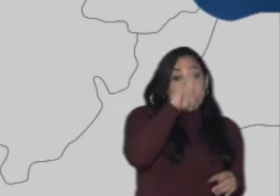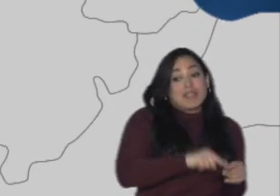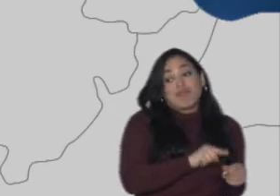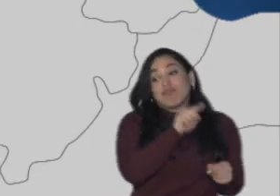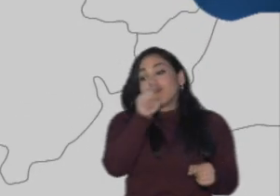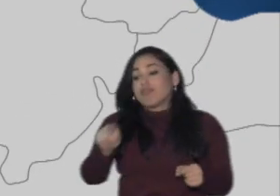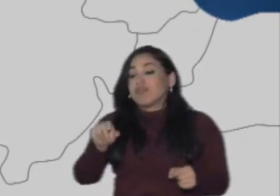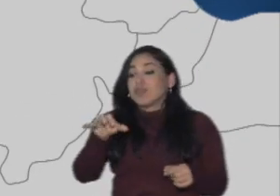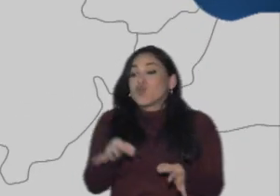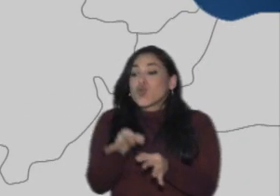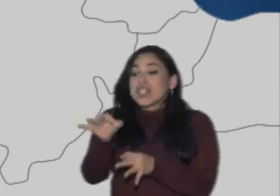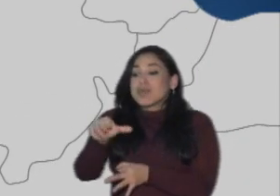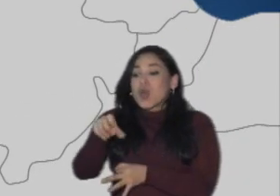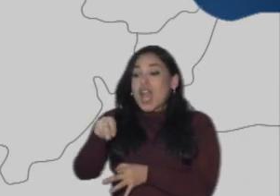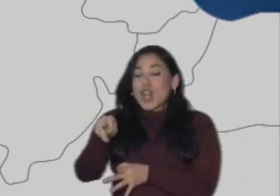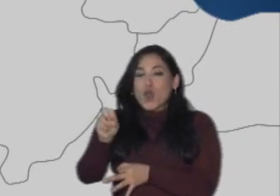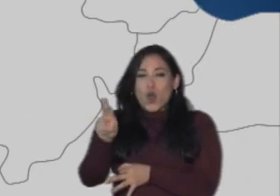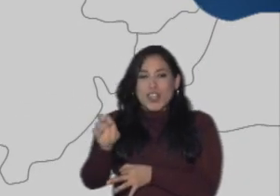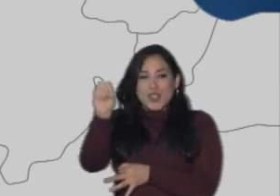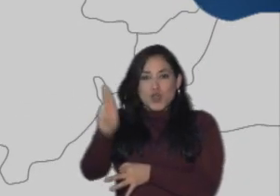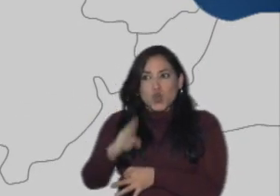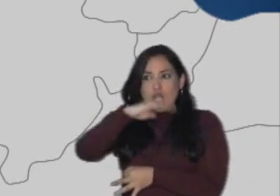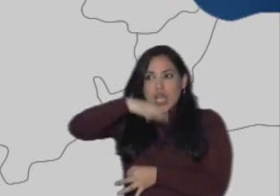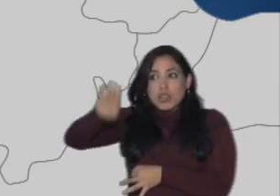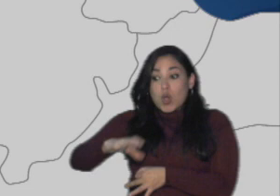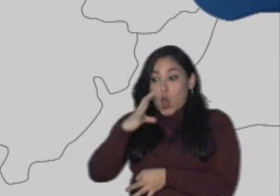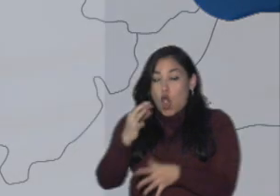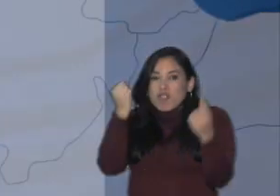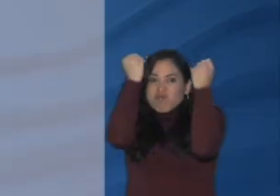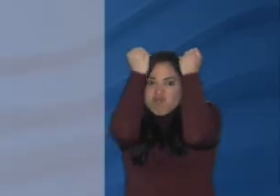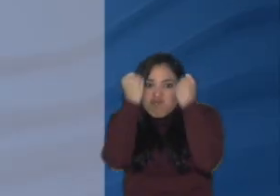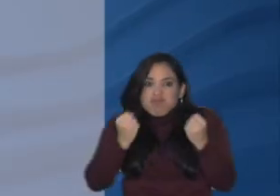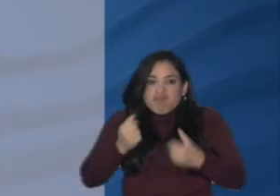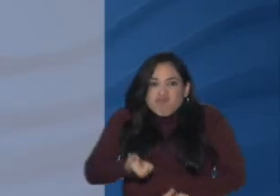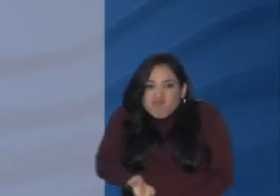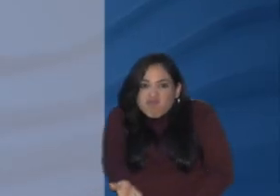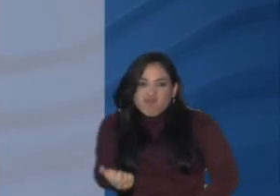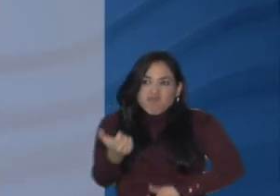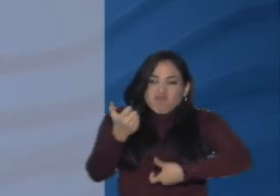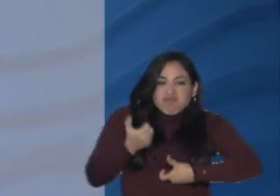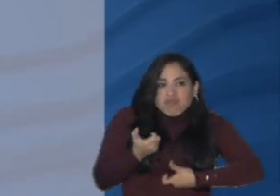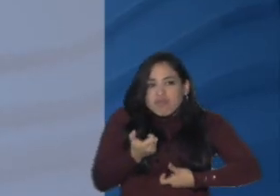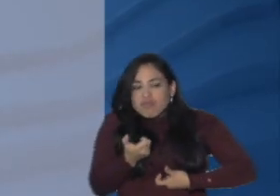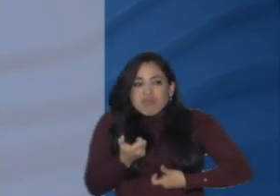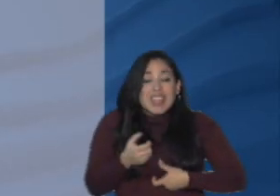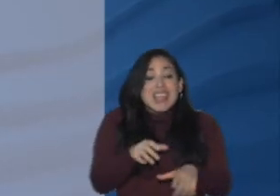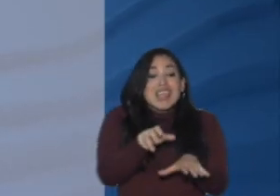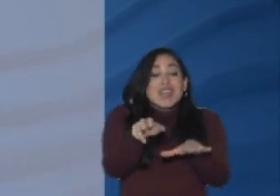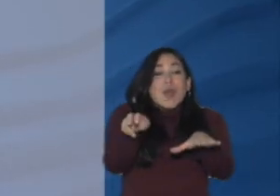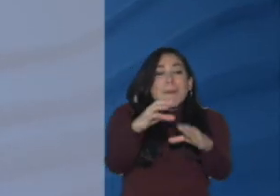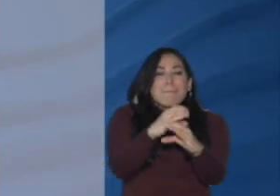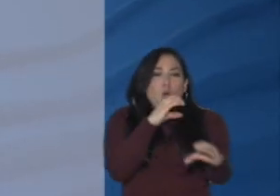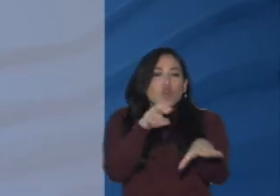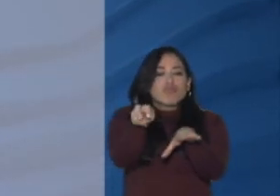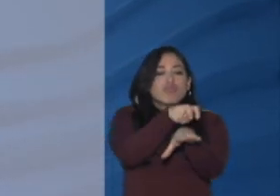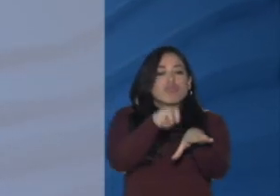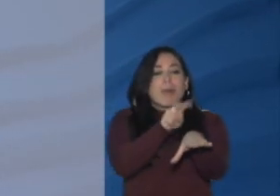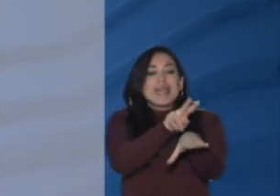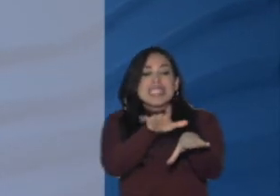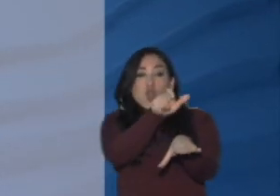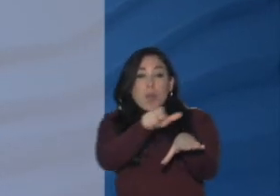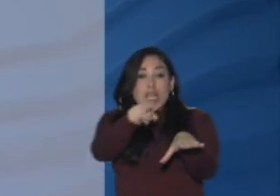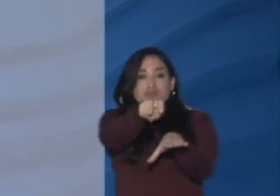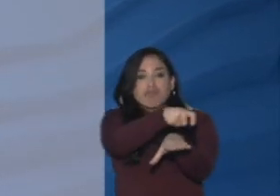al municipio de Anorí, nordeste antioqueño, cuando hombres encapuchados y armados intimidaron a los 25 pasajeros de un bus de